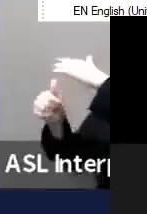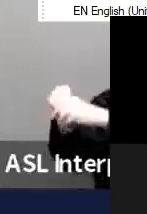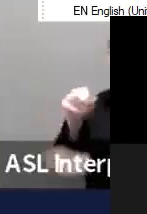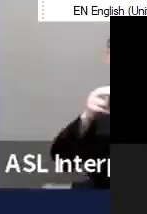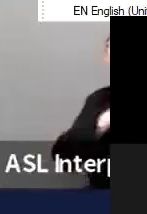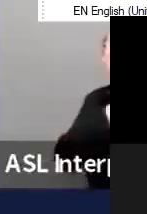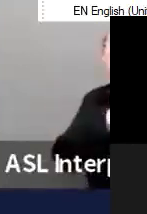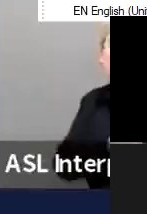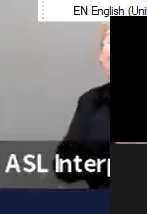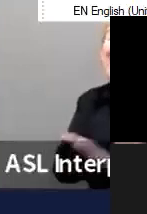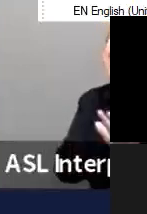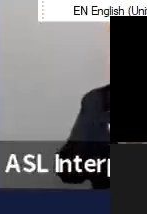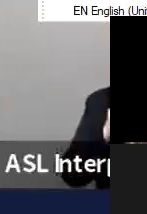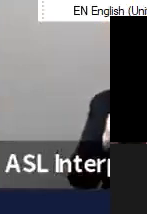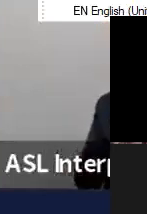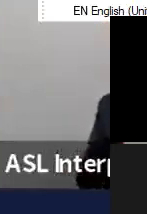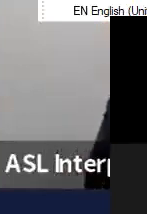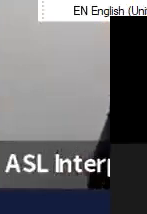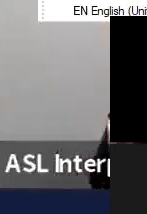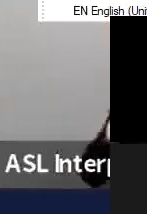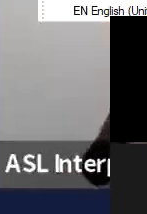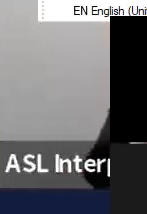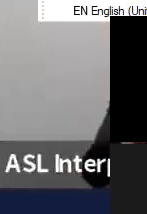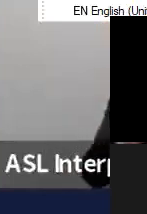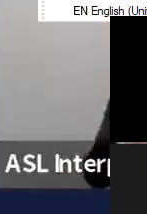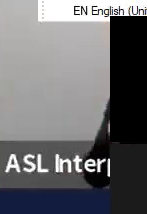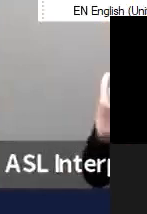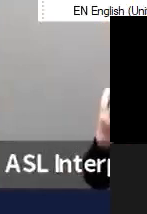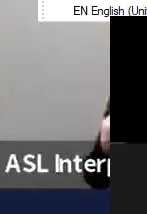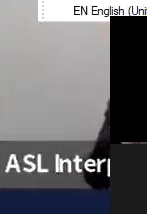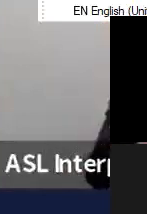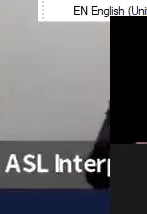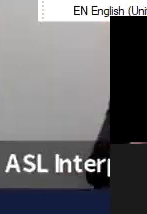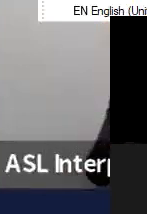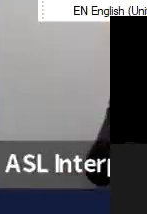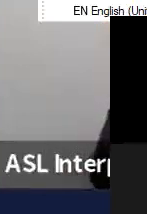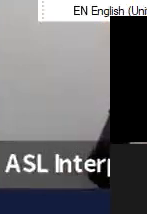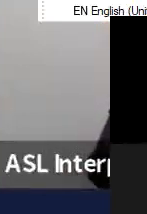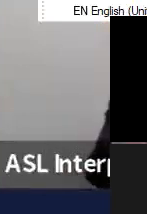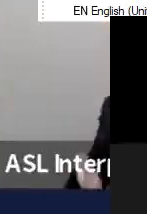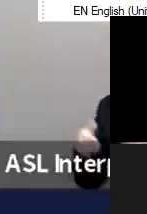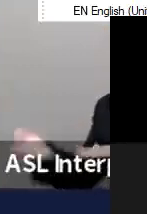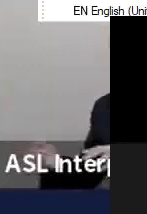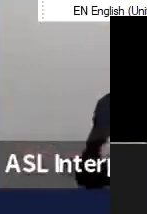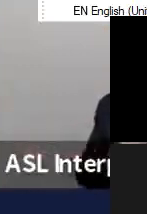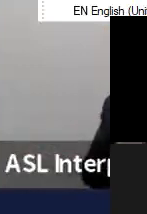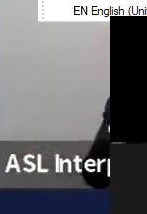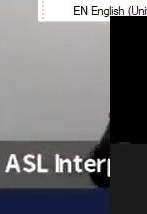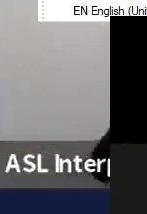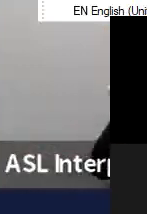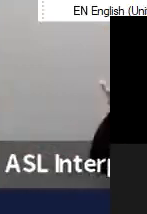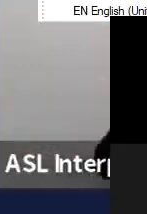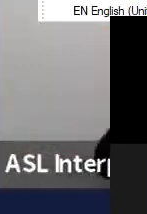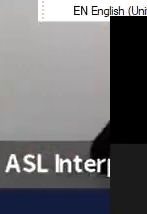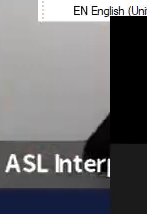COVID. Desafortunadamente también tenemos 4 fallecimientos nuevos por COVID y se han